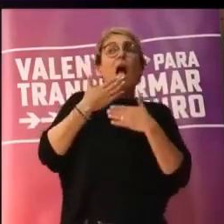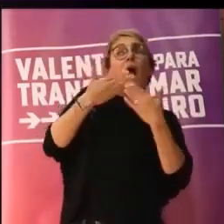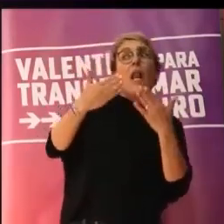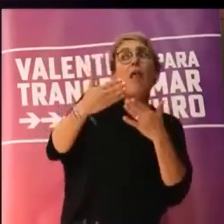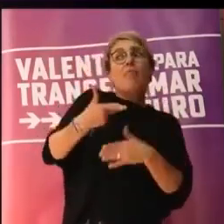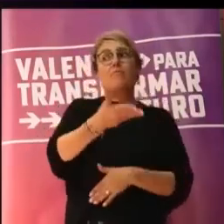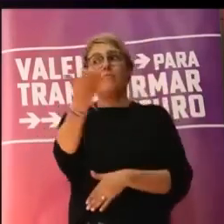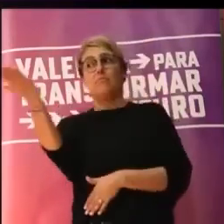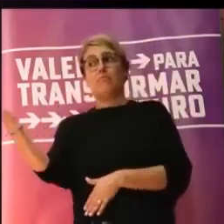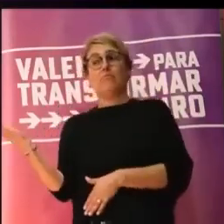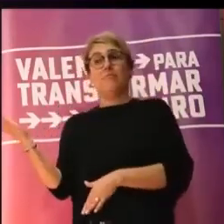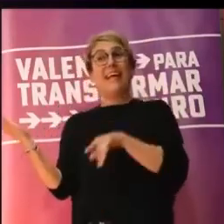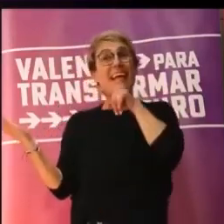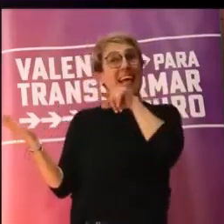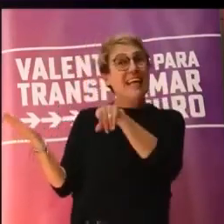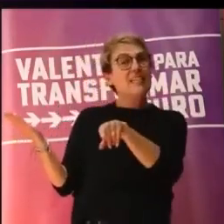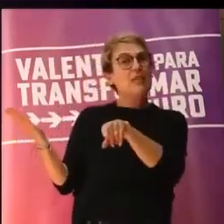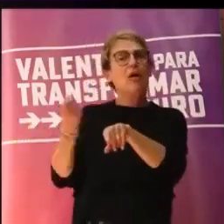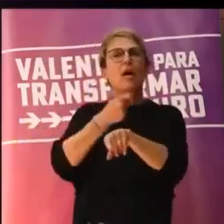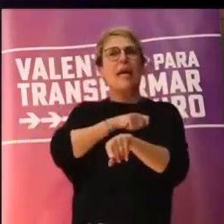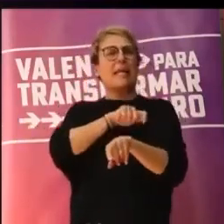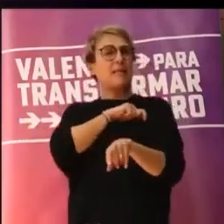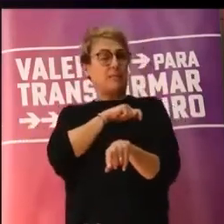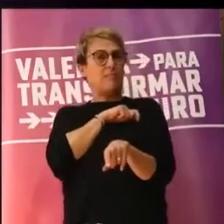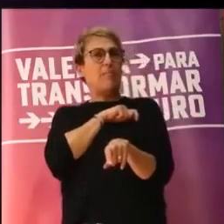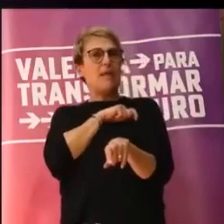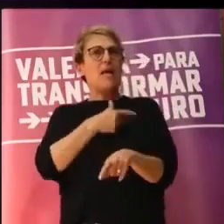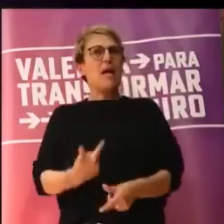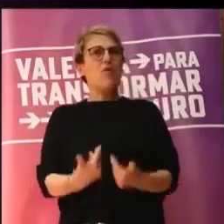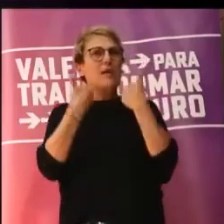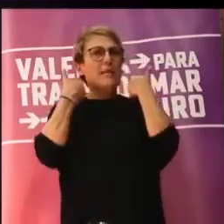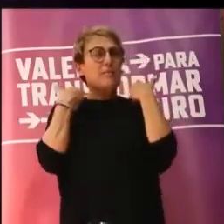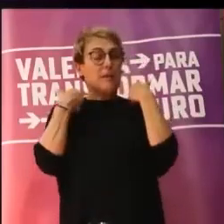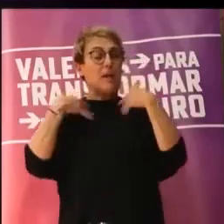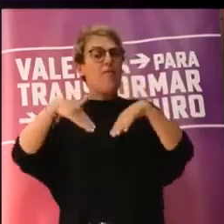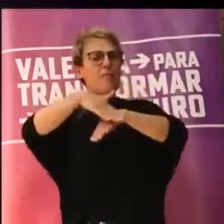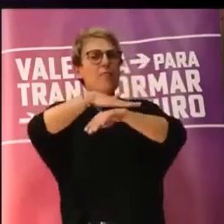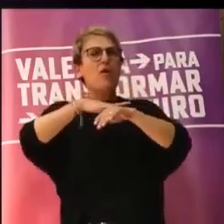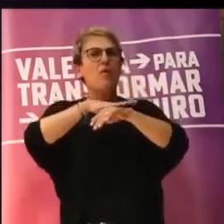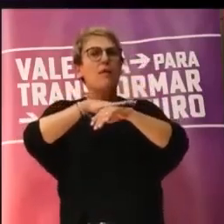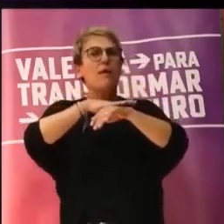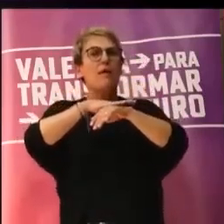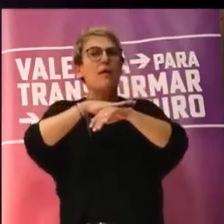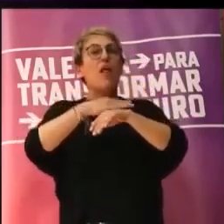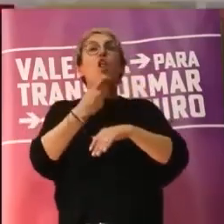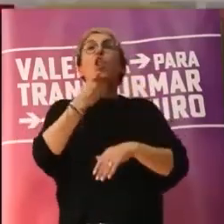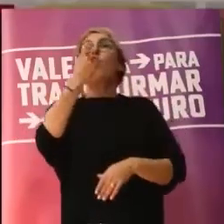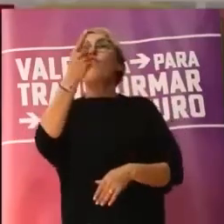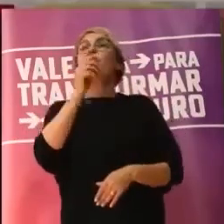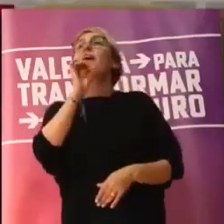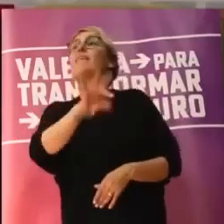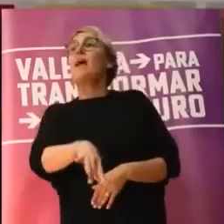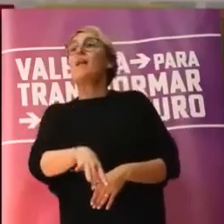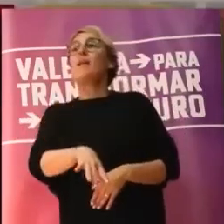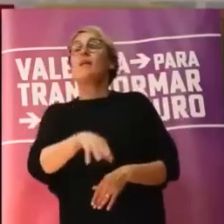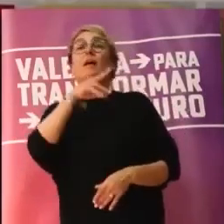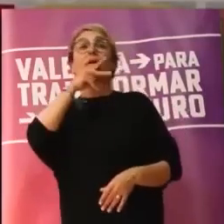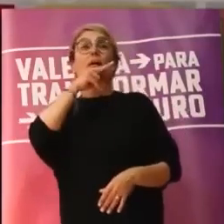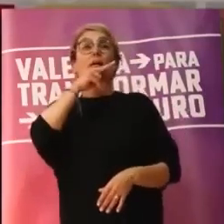del país. Y eso, en España, con responsabilidades de gobierno, solamente lo dice Podemos.